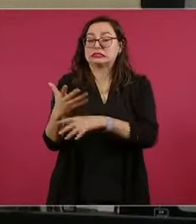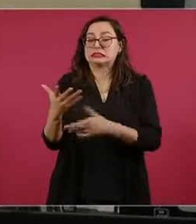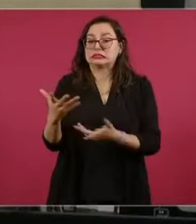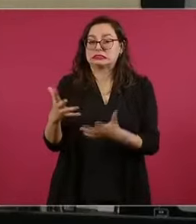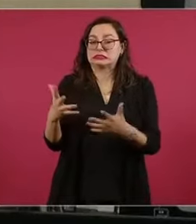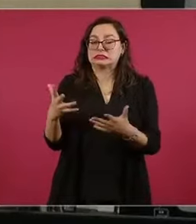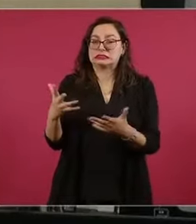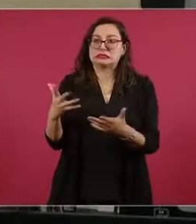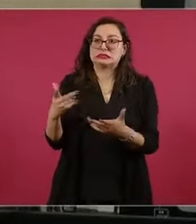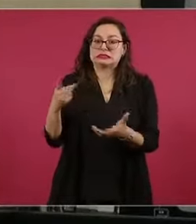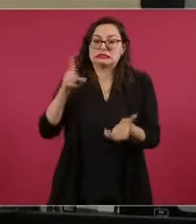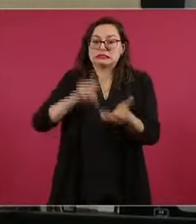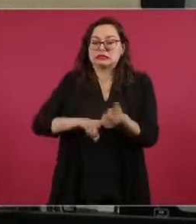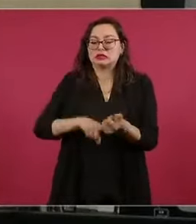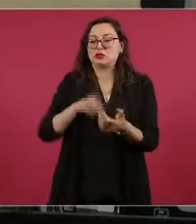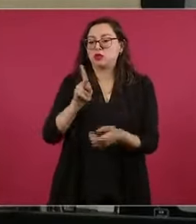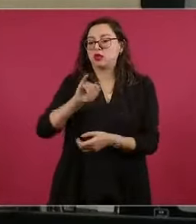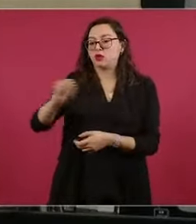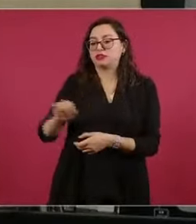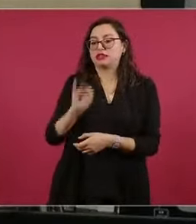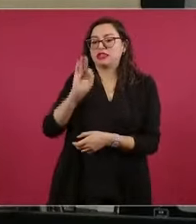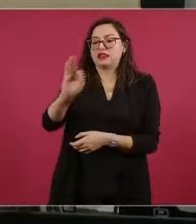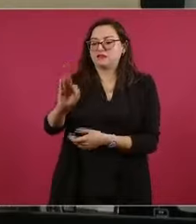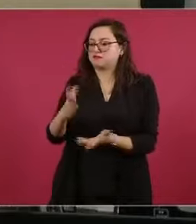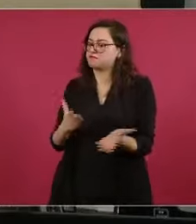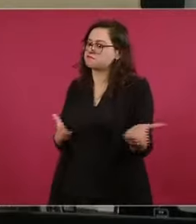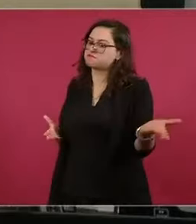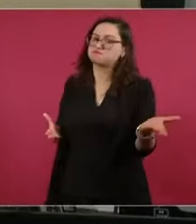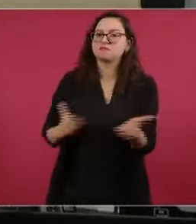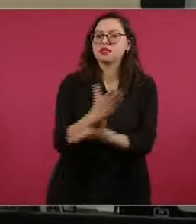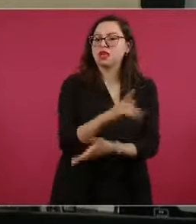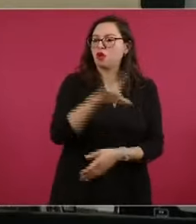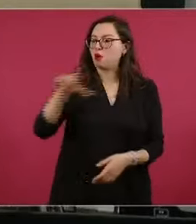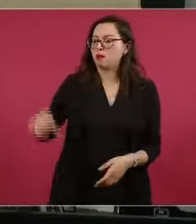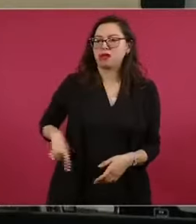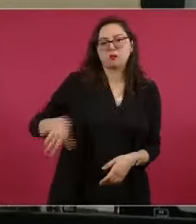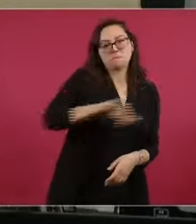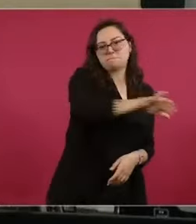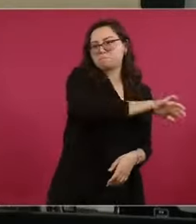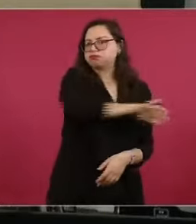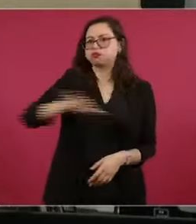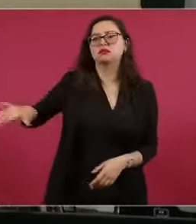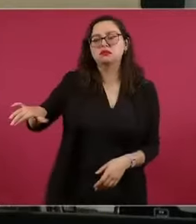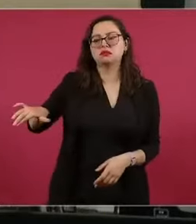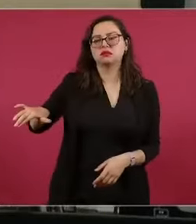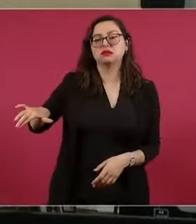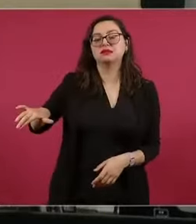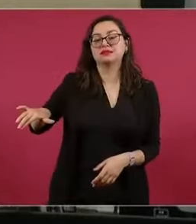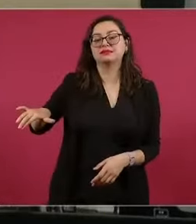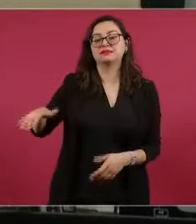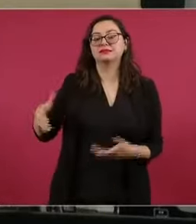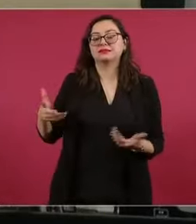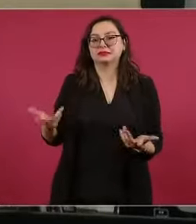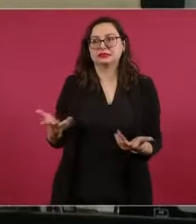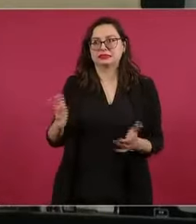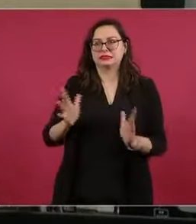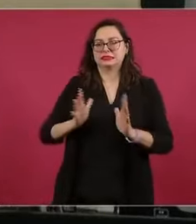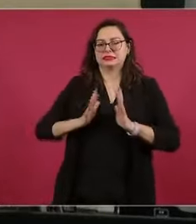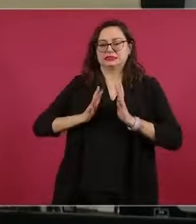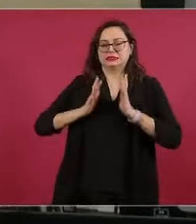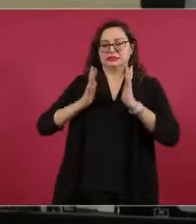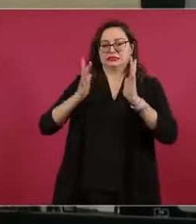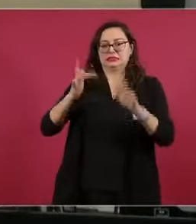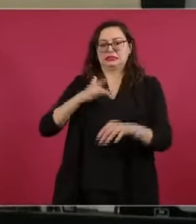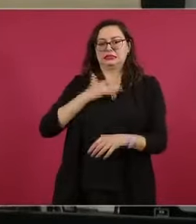el Poder Judicial. Incluso la mención de este término pues ya escandalizó a medio mundo, ¿no? Que